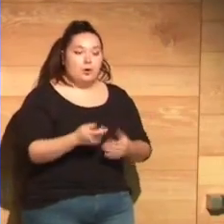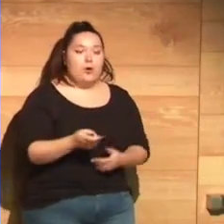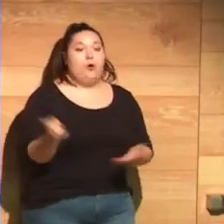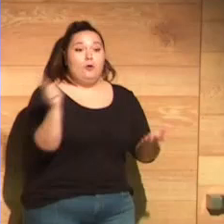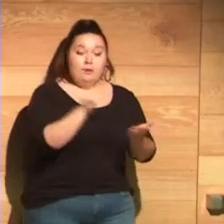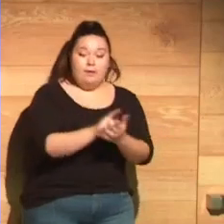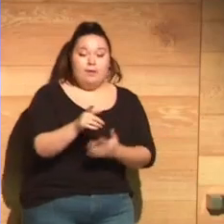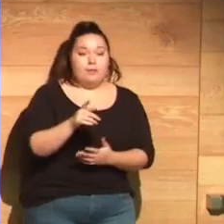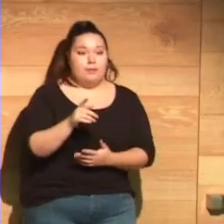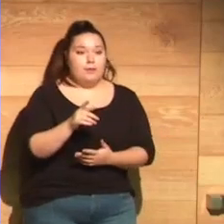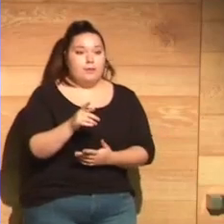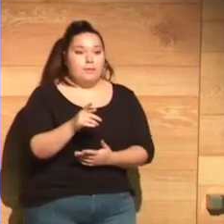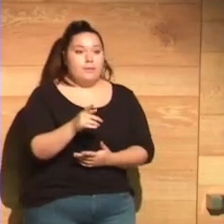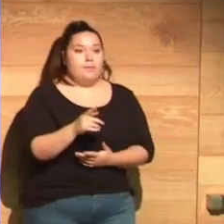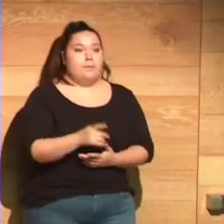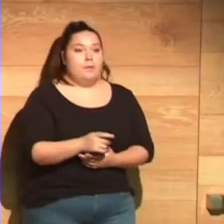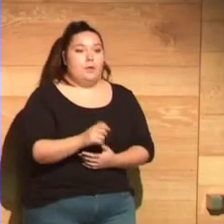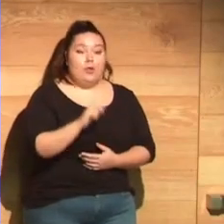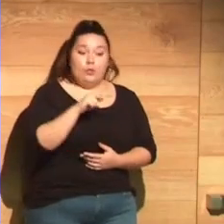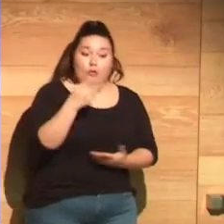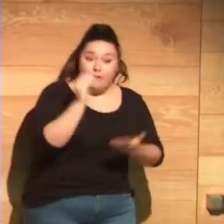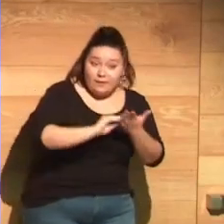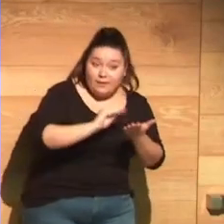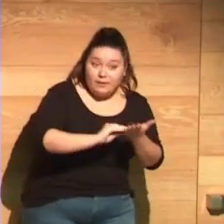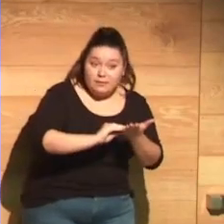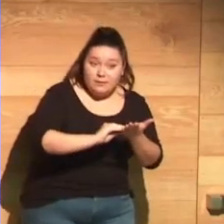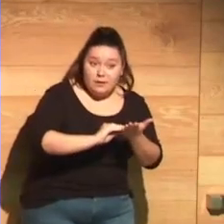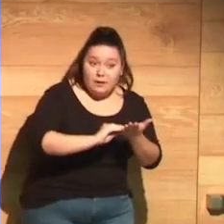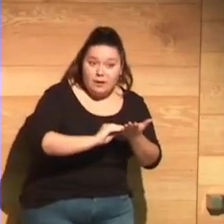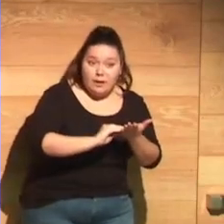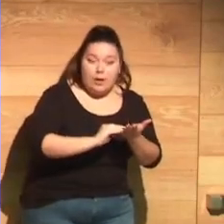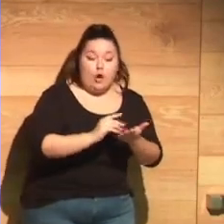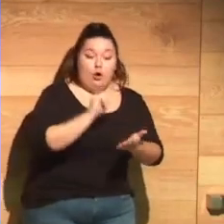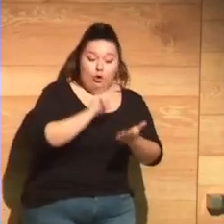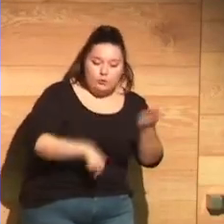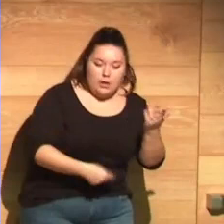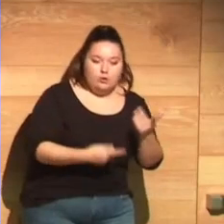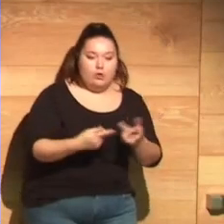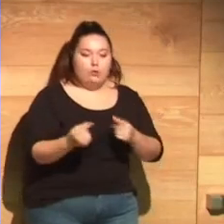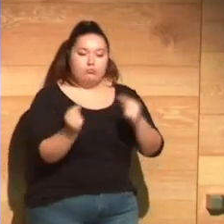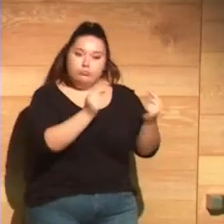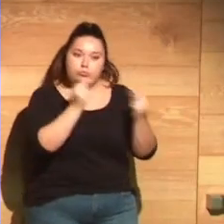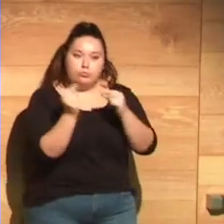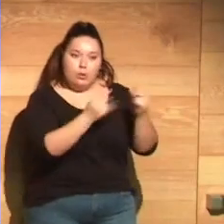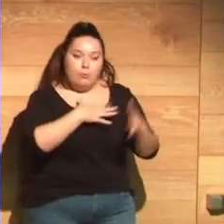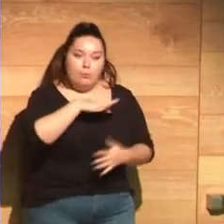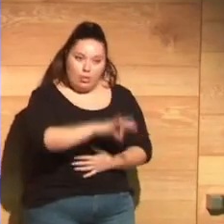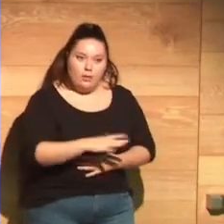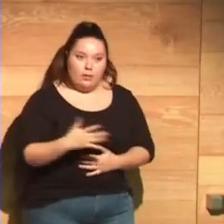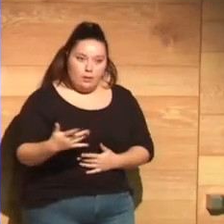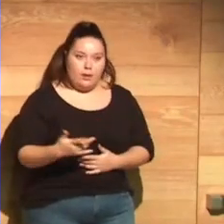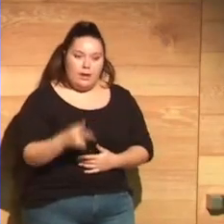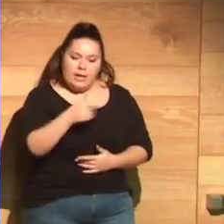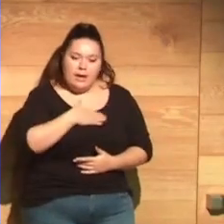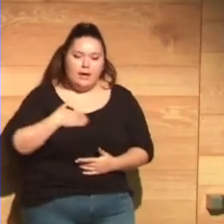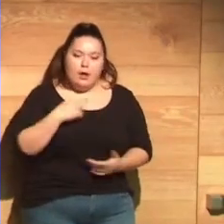pero otra vez consigue salirse, o sea, no una, sino 2 veces, y volver a renegociar el contrato y por fin conseguir